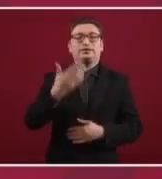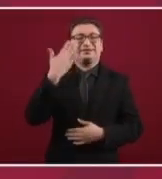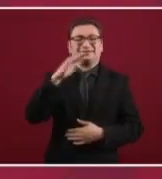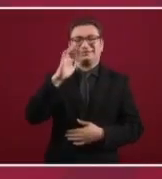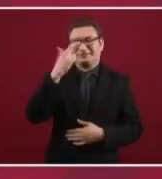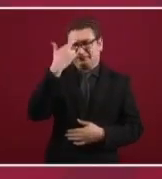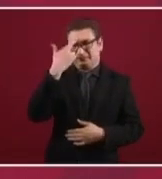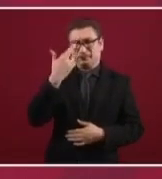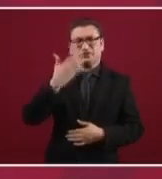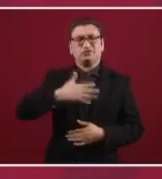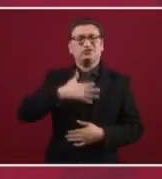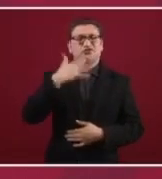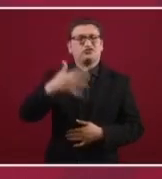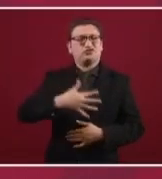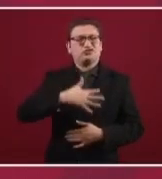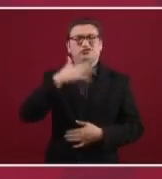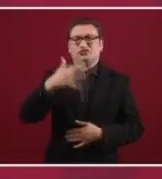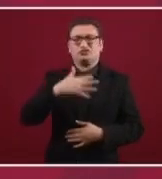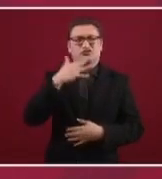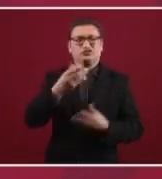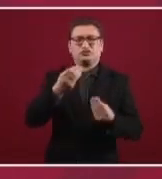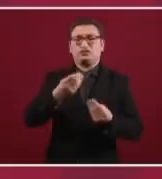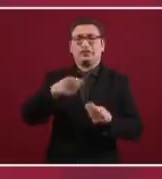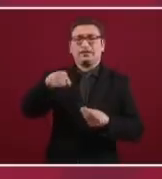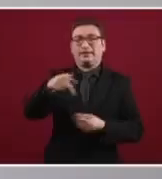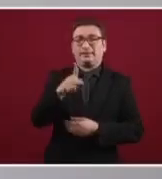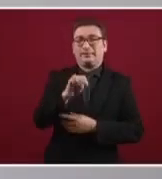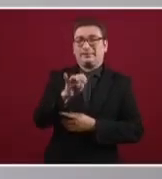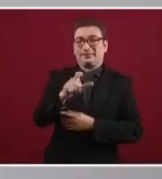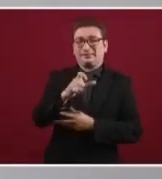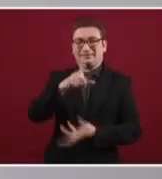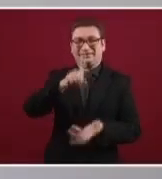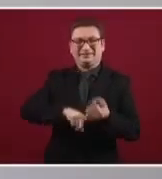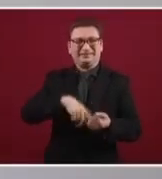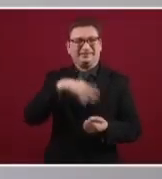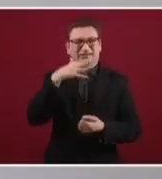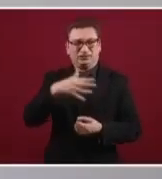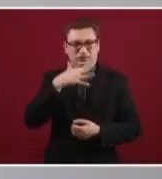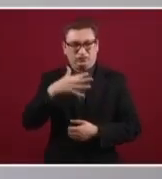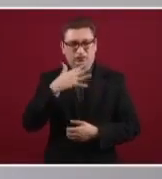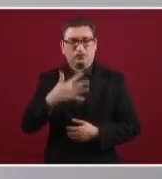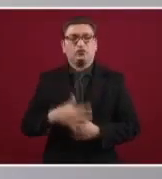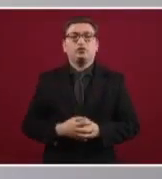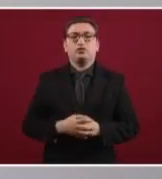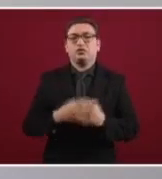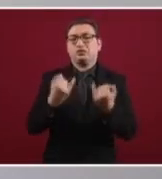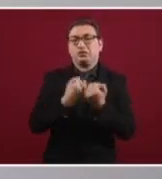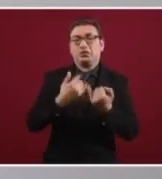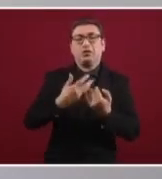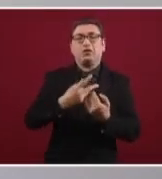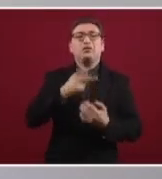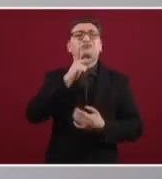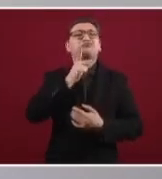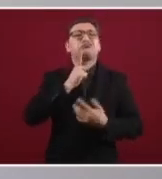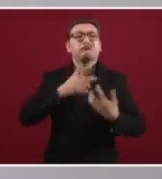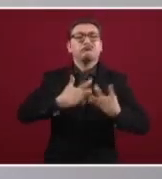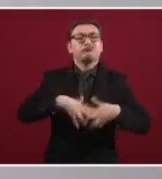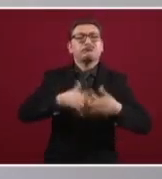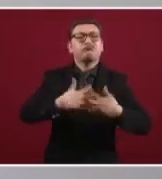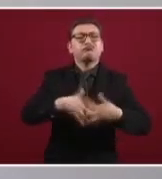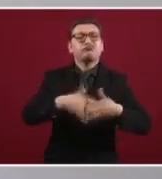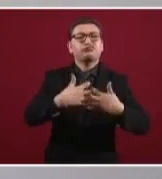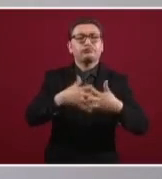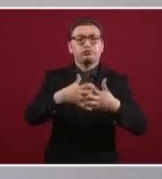prevalecía la corrupción en Pemex y se cayó la producción petrolera, solo